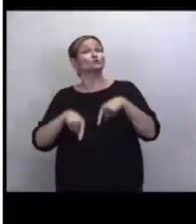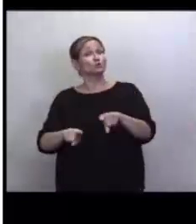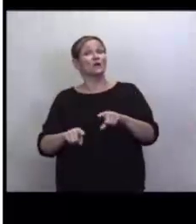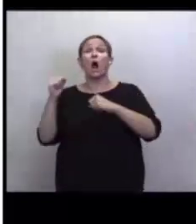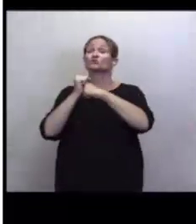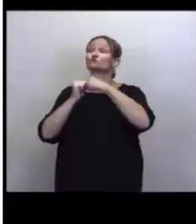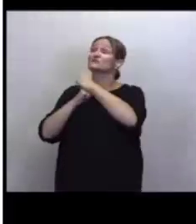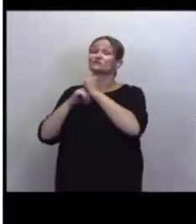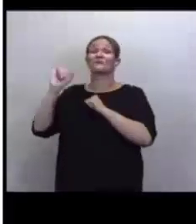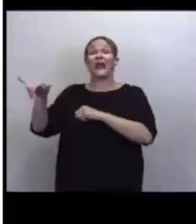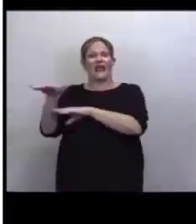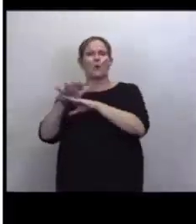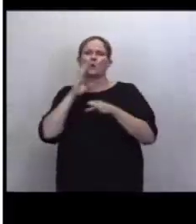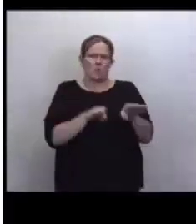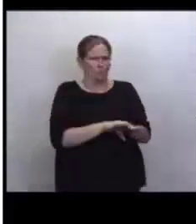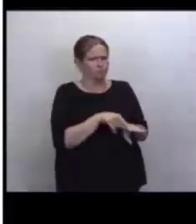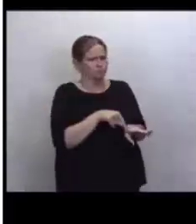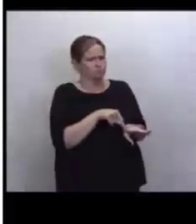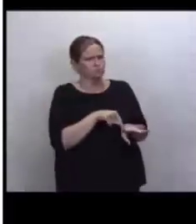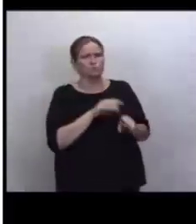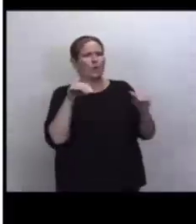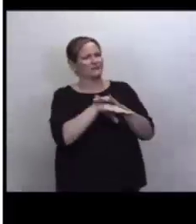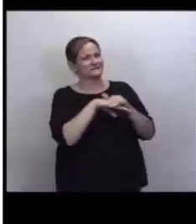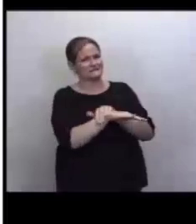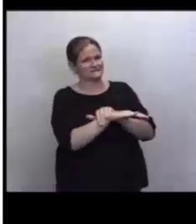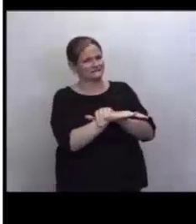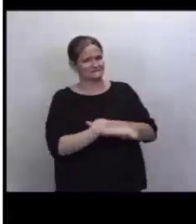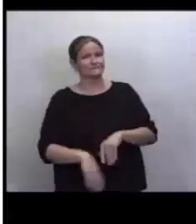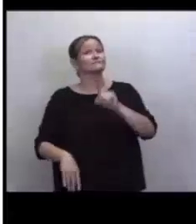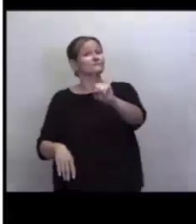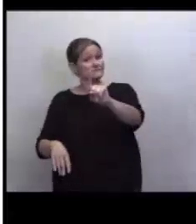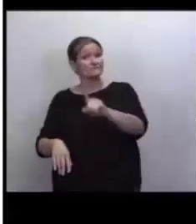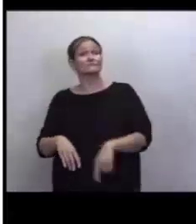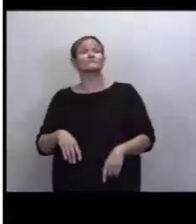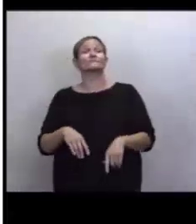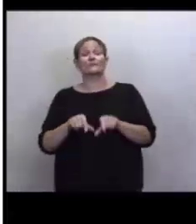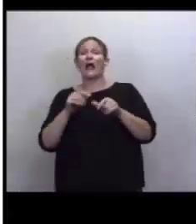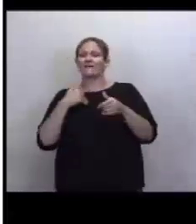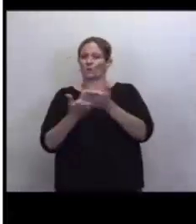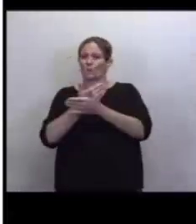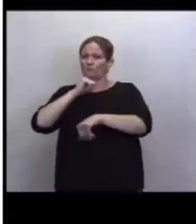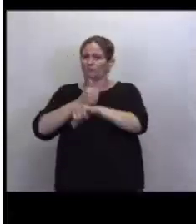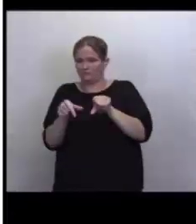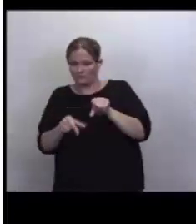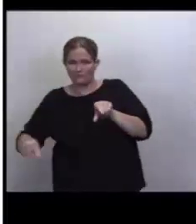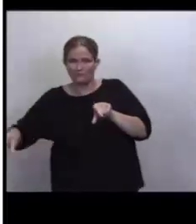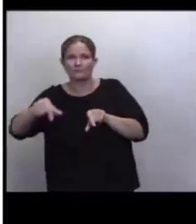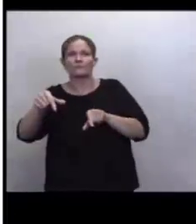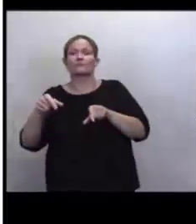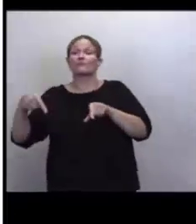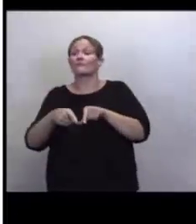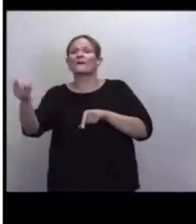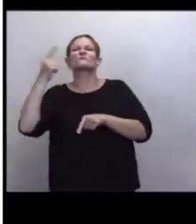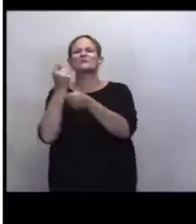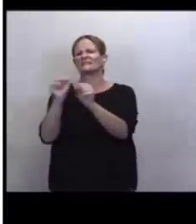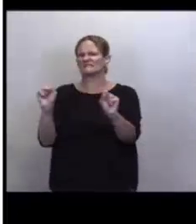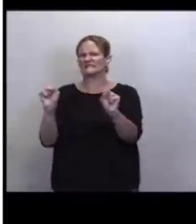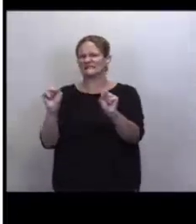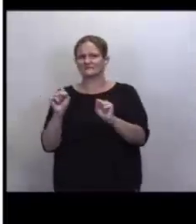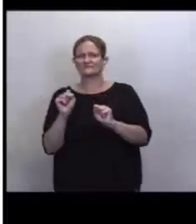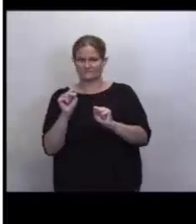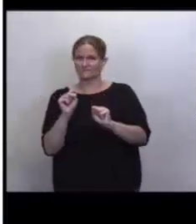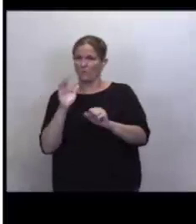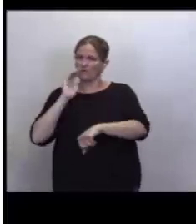el público durante la construcción, el Departamento de Transporte cerraría la acera así como una parte adyacente de la zona verde